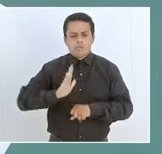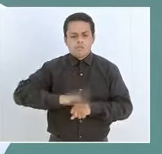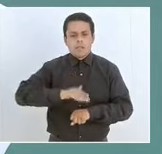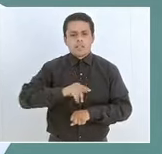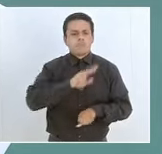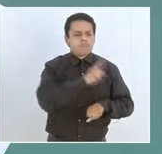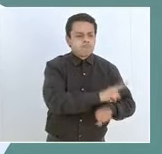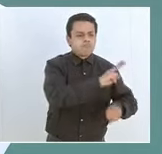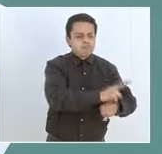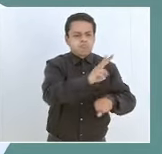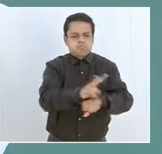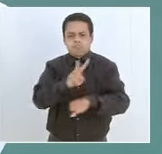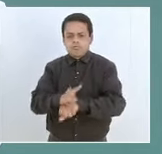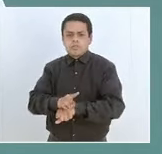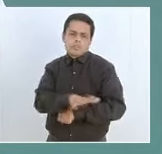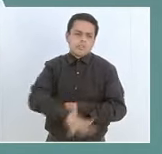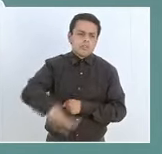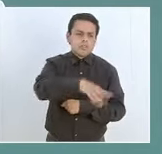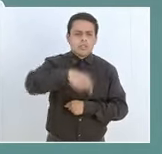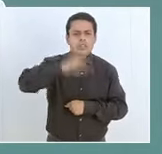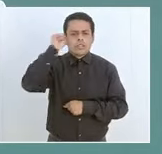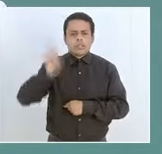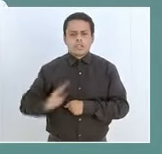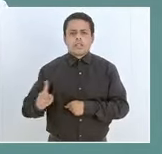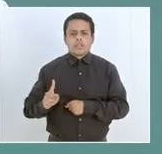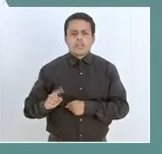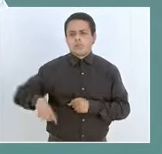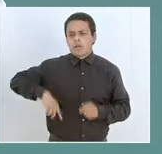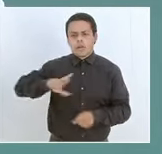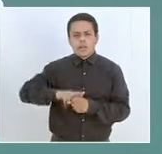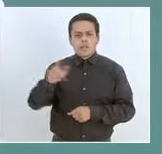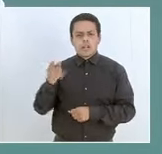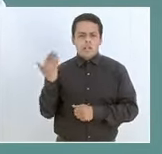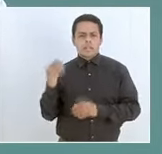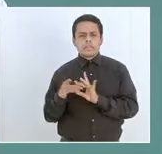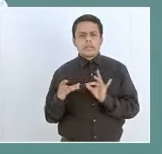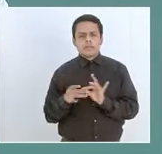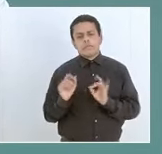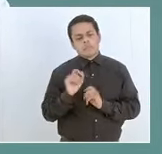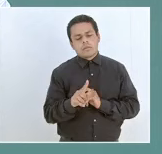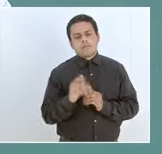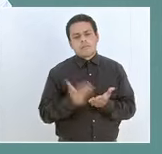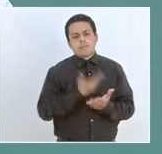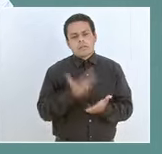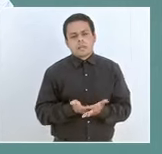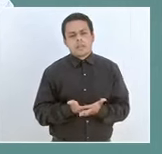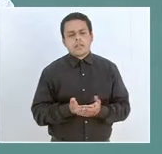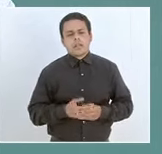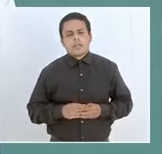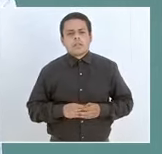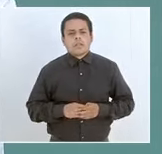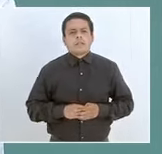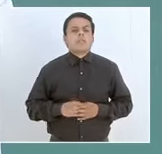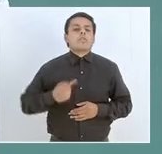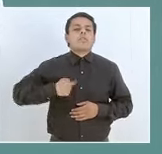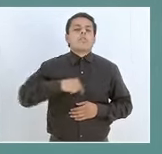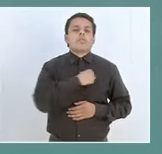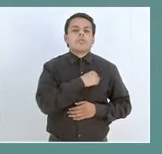nuestra presencia en Zacatecas. El gobernador también nos planteó que